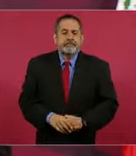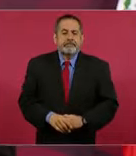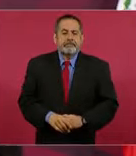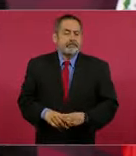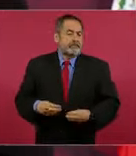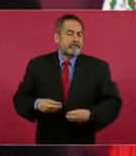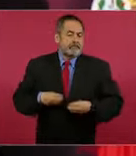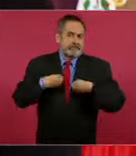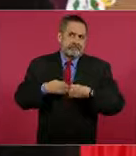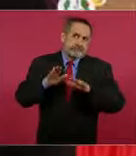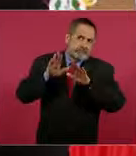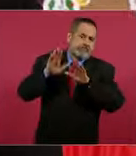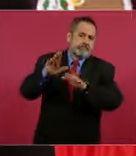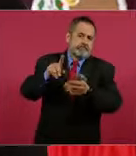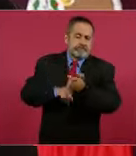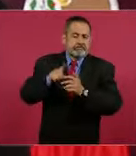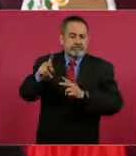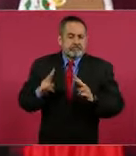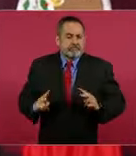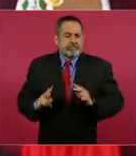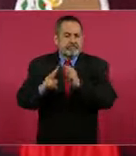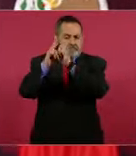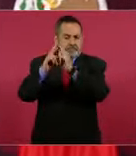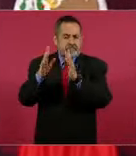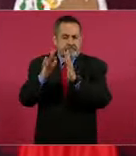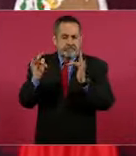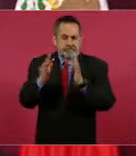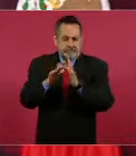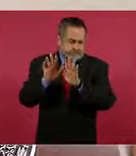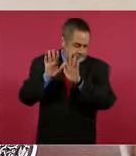vive en París.